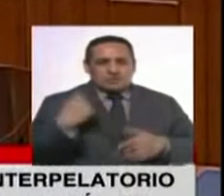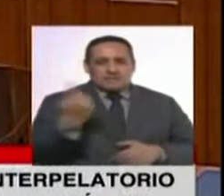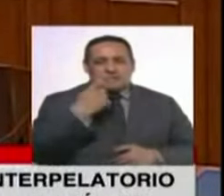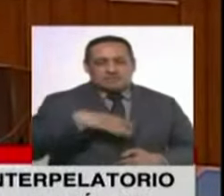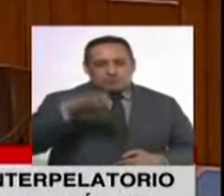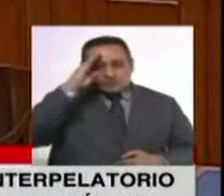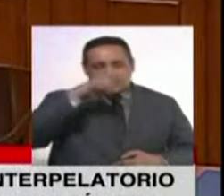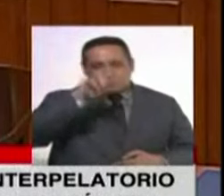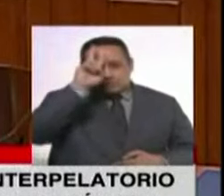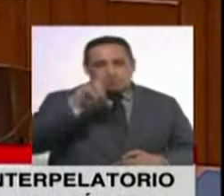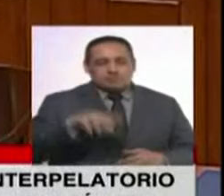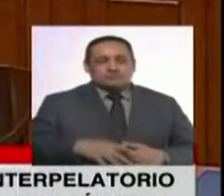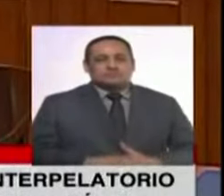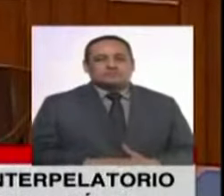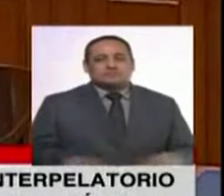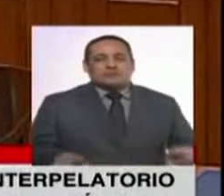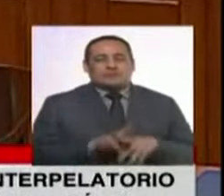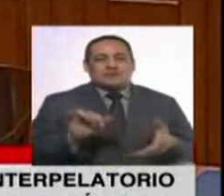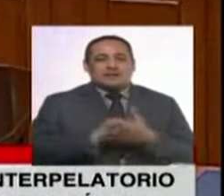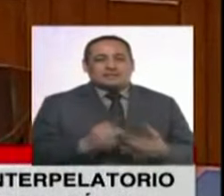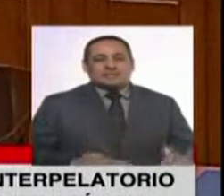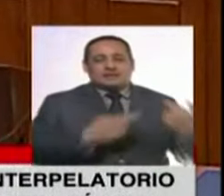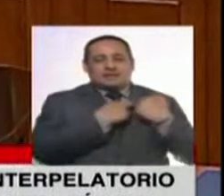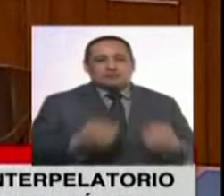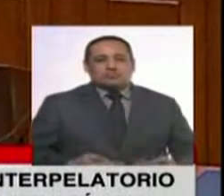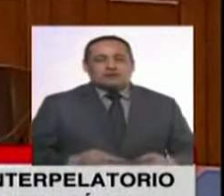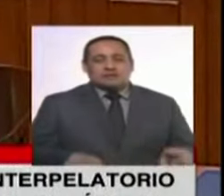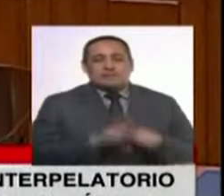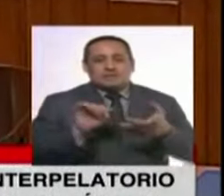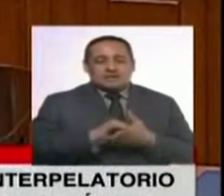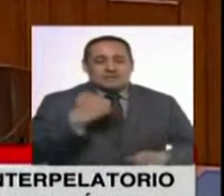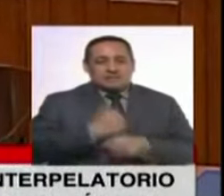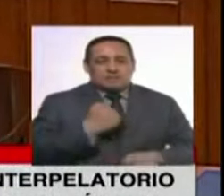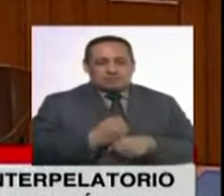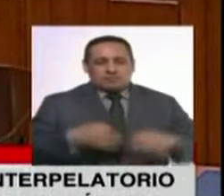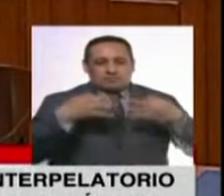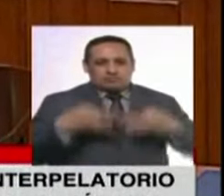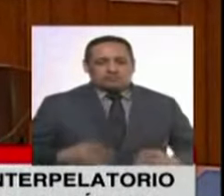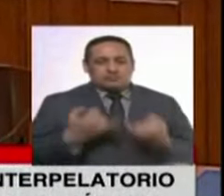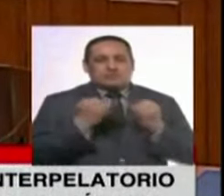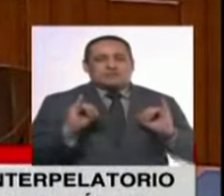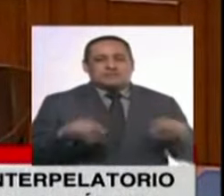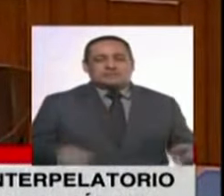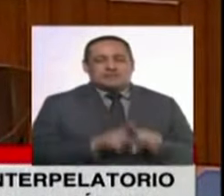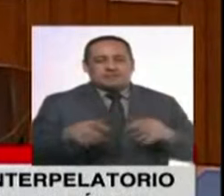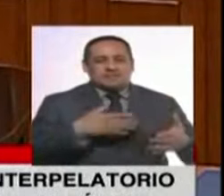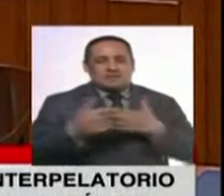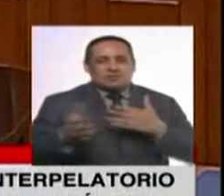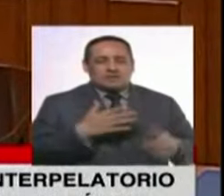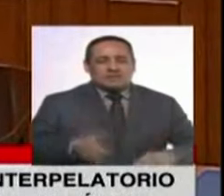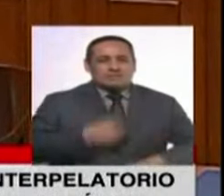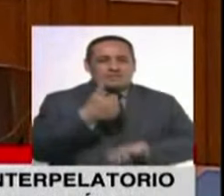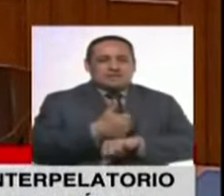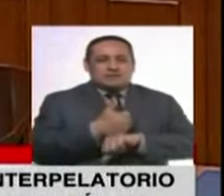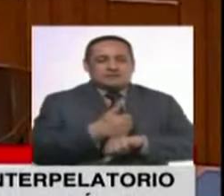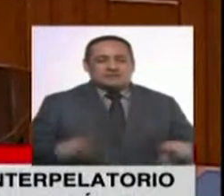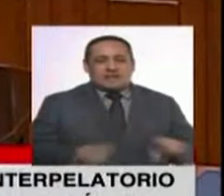de la Policía Nacional de Perú que tiene el caso a su cargo y que actúa con estricta independencia de cualquier injerencia